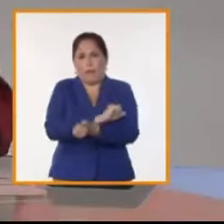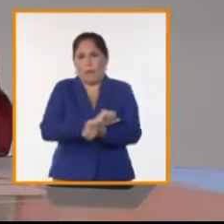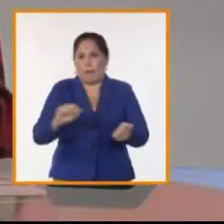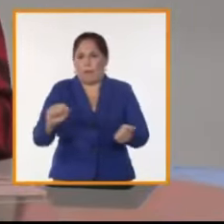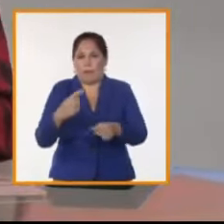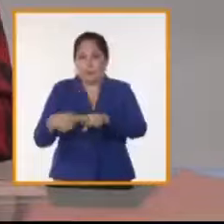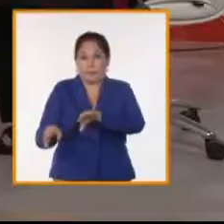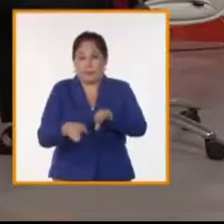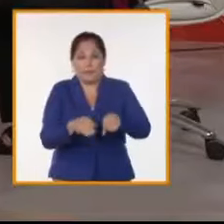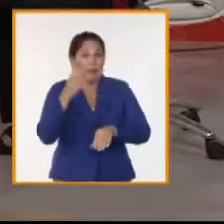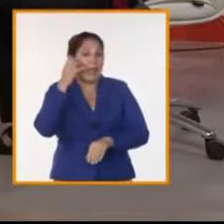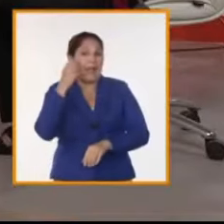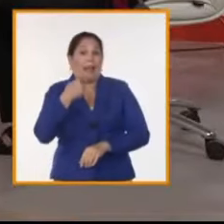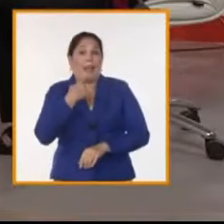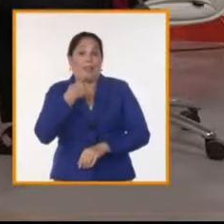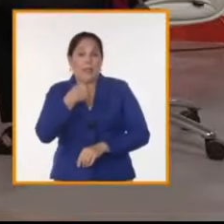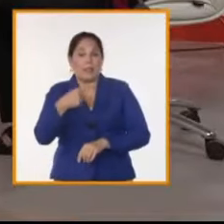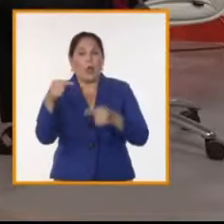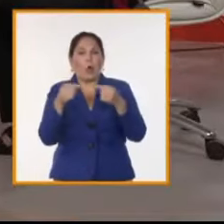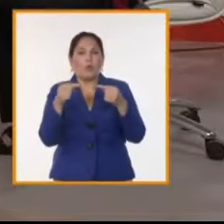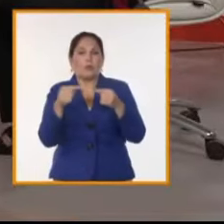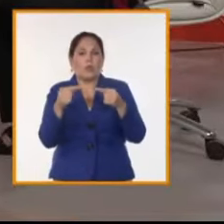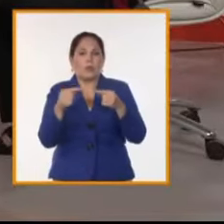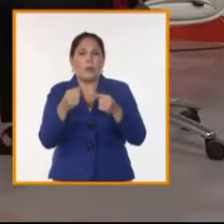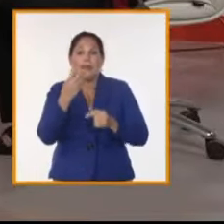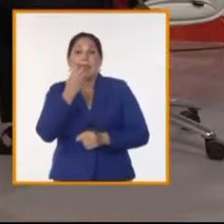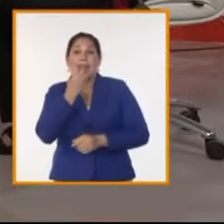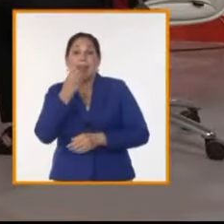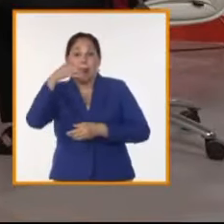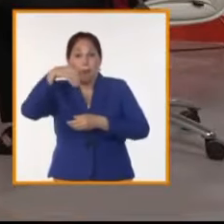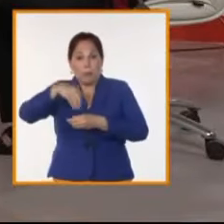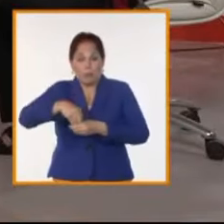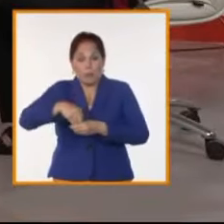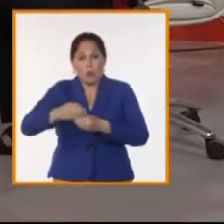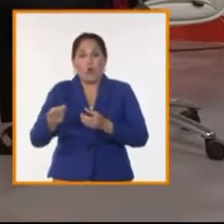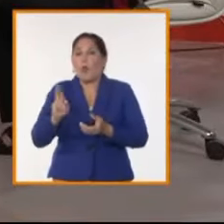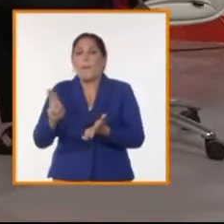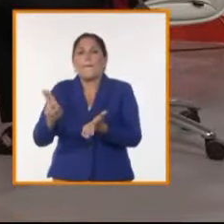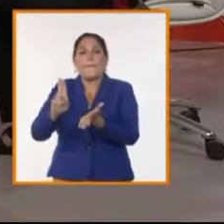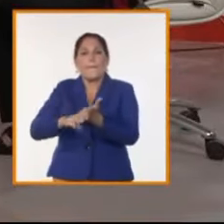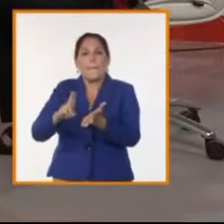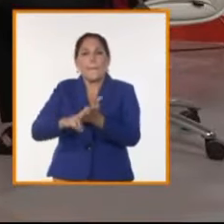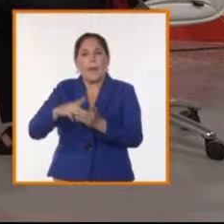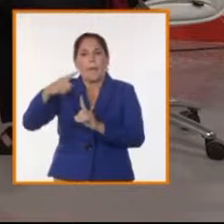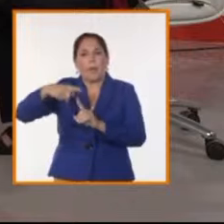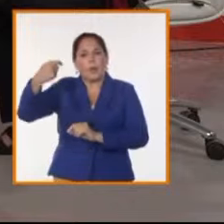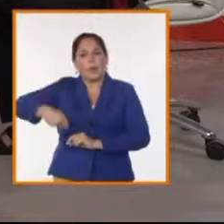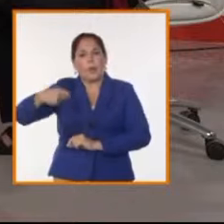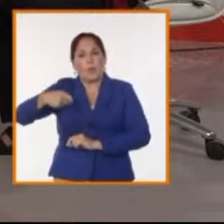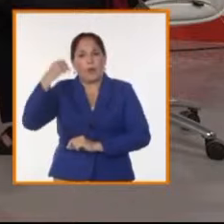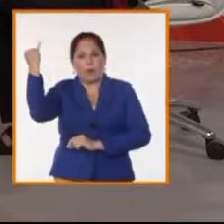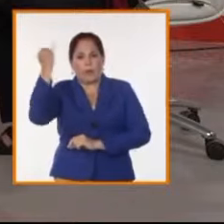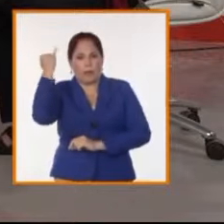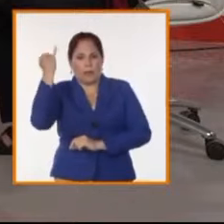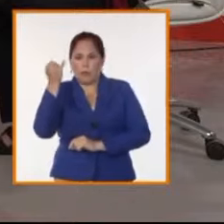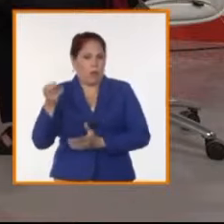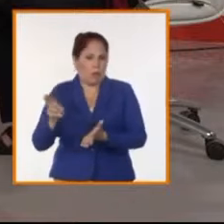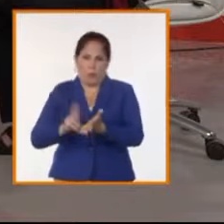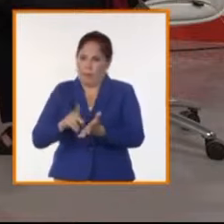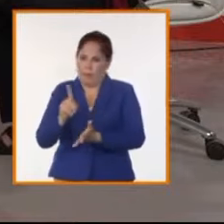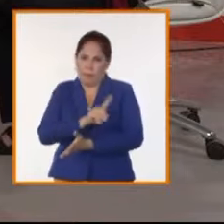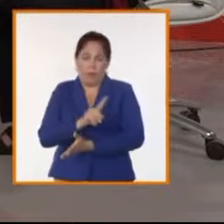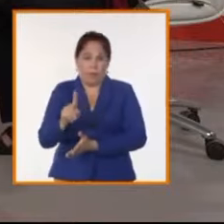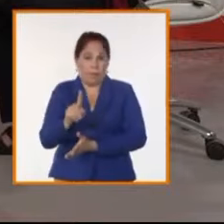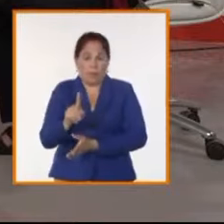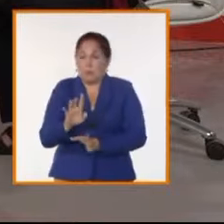tradiciones fundamentales están bueno como se decía y el hecho de que Israel no pertenece a la Corte Penal Internacional el hecho de que se trata de equiparar a Jamás con